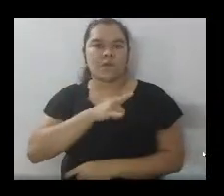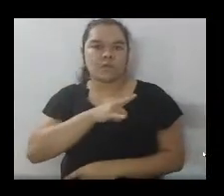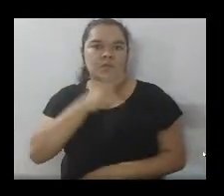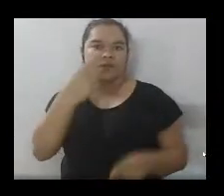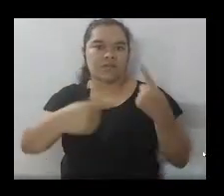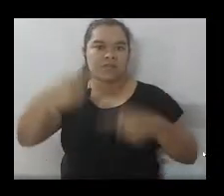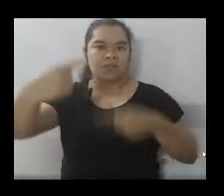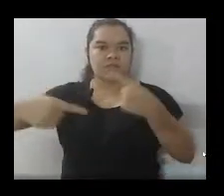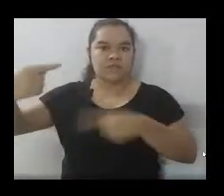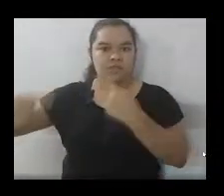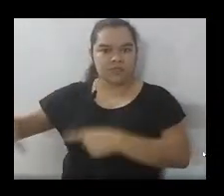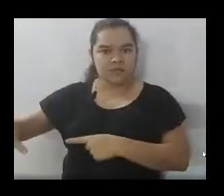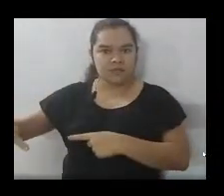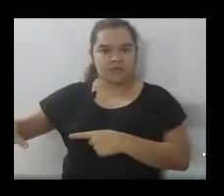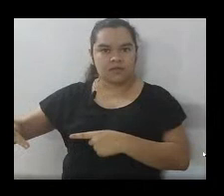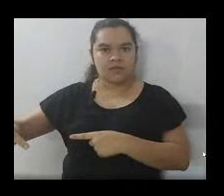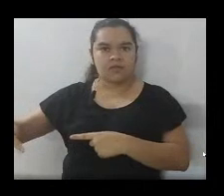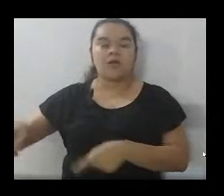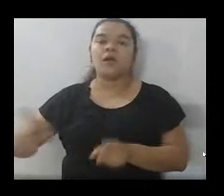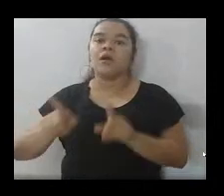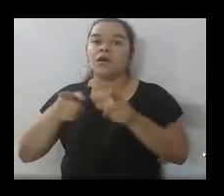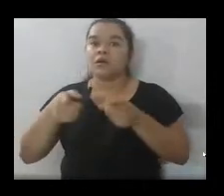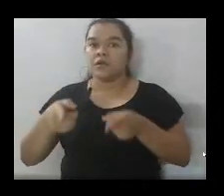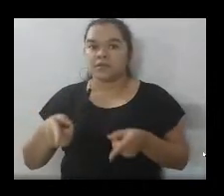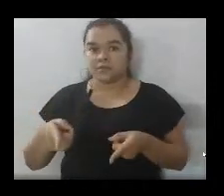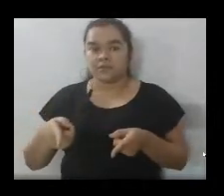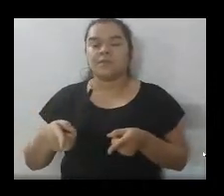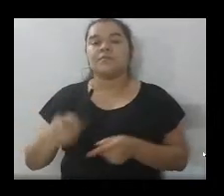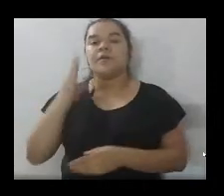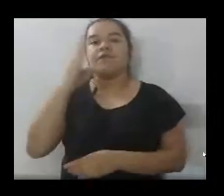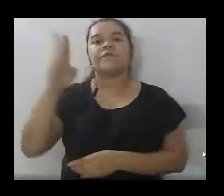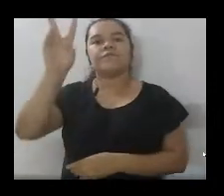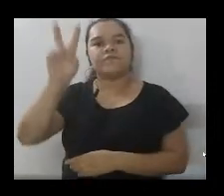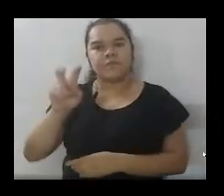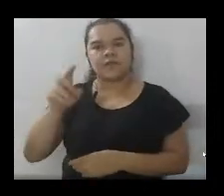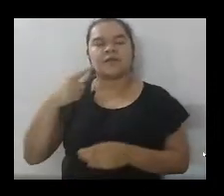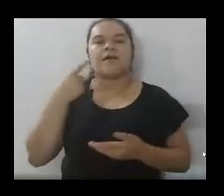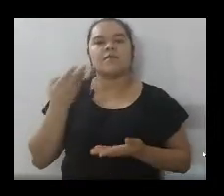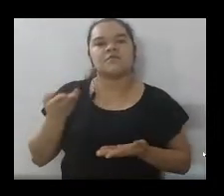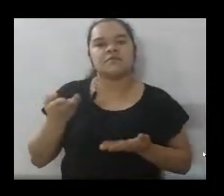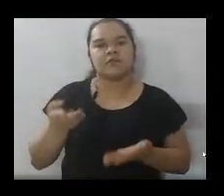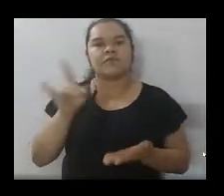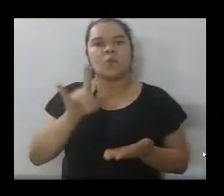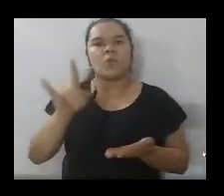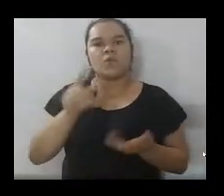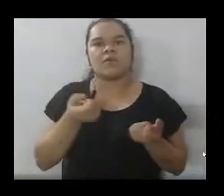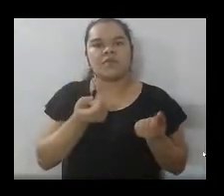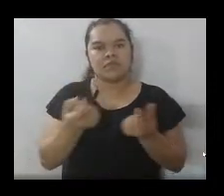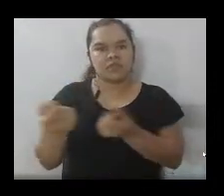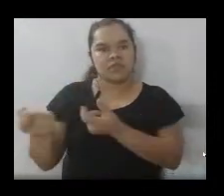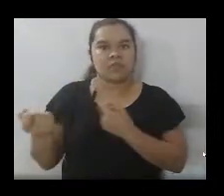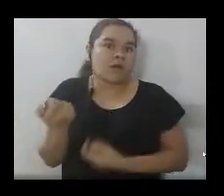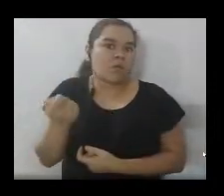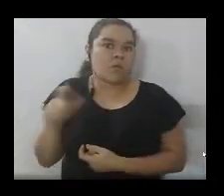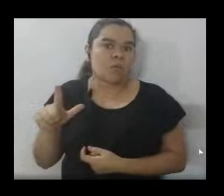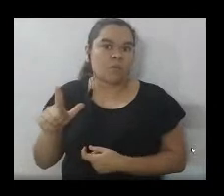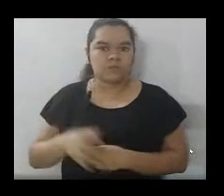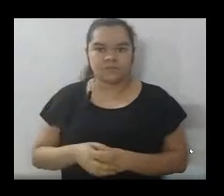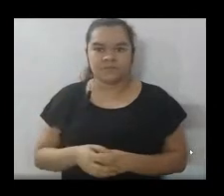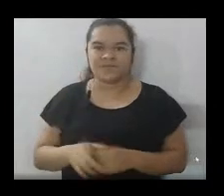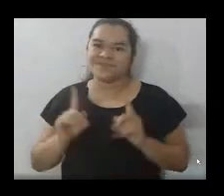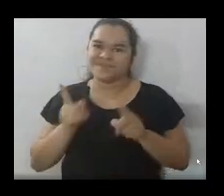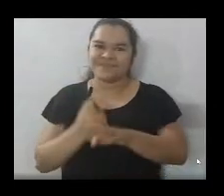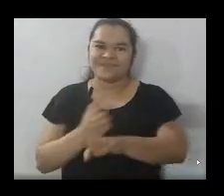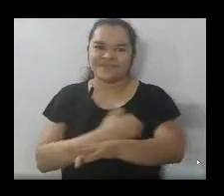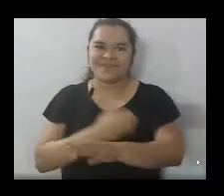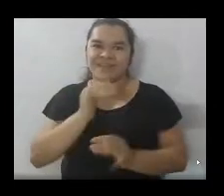Y también comentaremos sobre las becas y servicios que brinda la universidad a sus estudiantes. Como les dije al